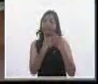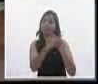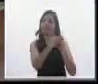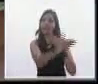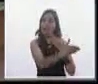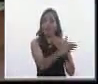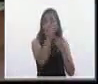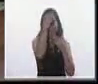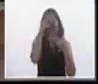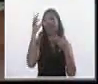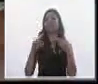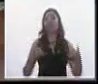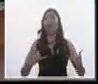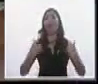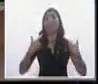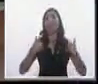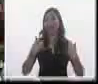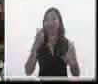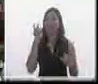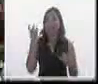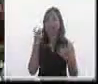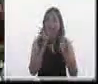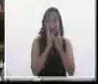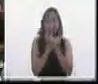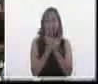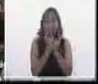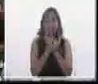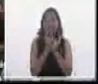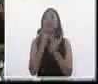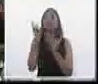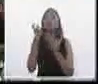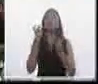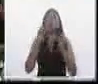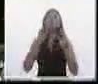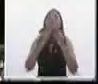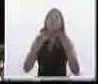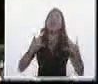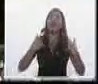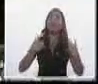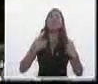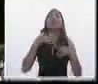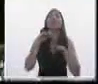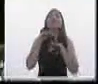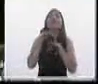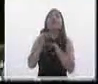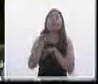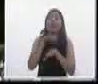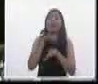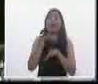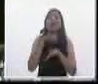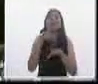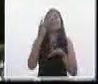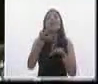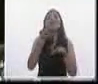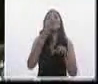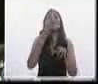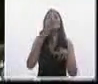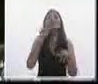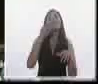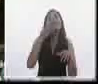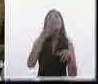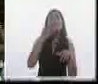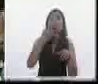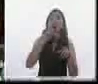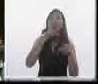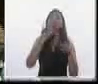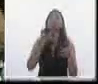para nuestros jóvenes este eh uno de de los que forman parte del grupo habla precisamente de la pluralidad Así que